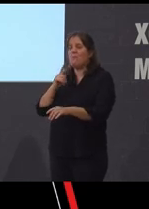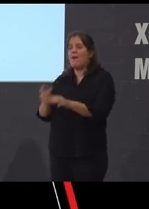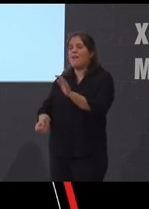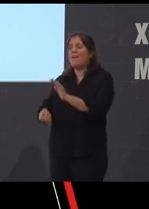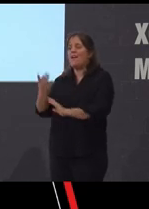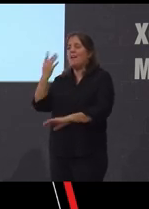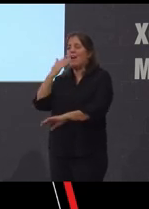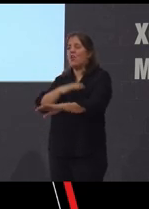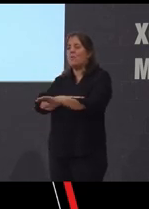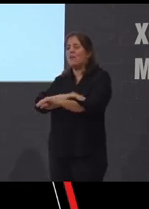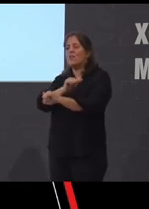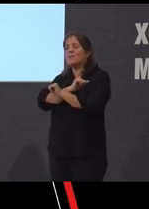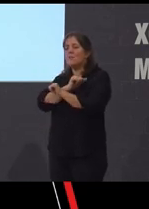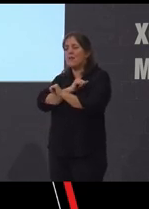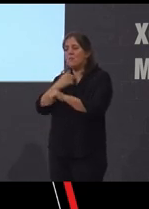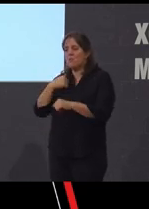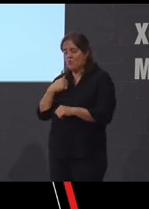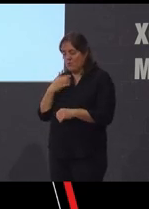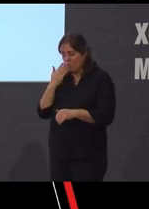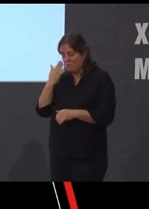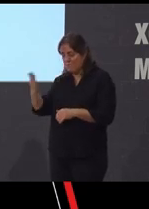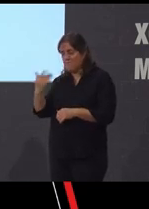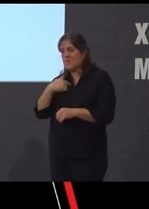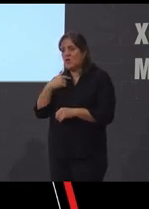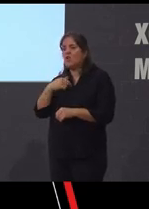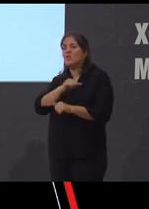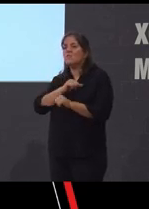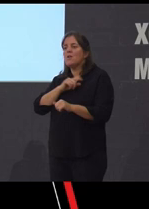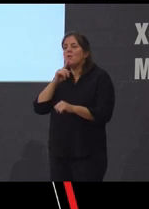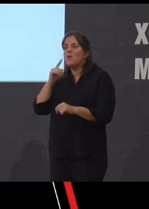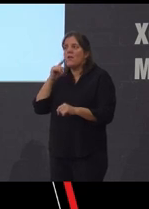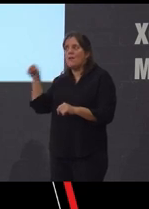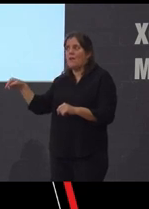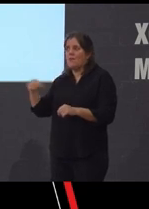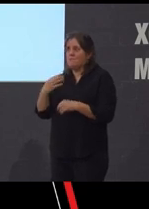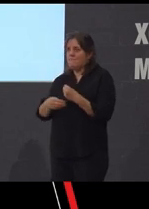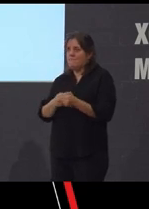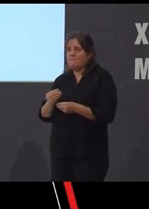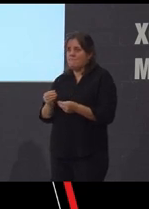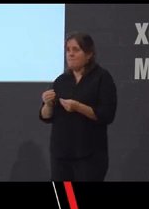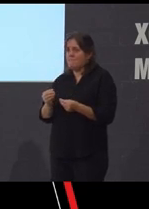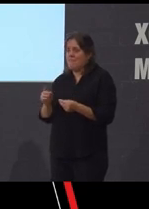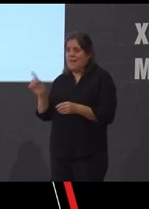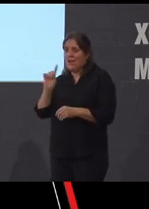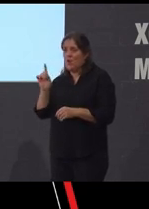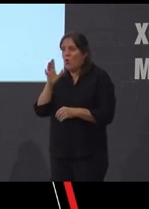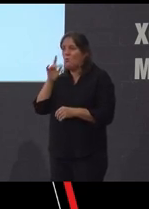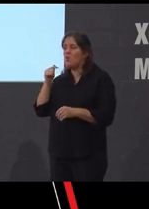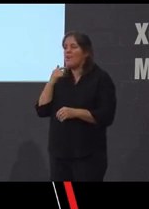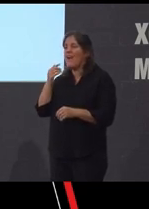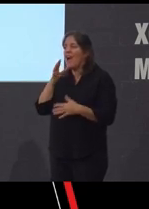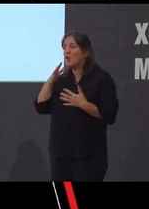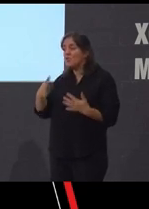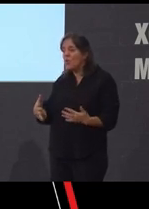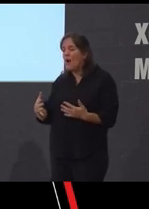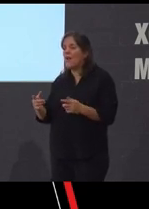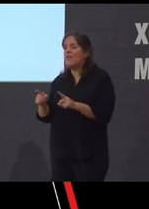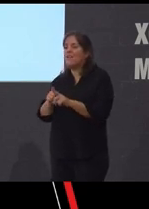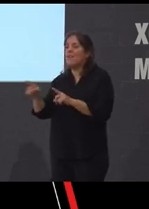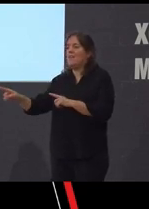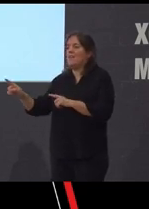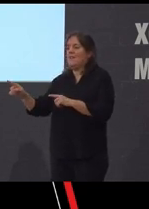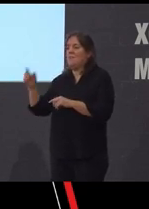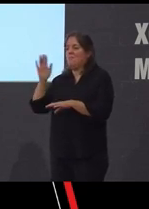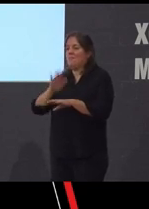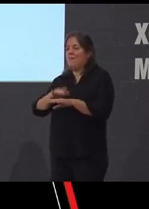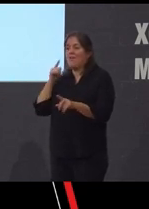Esperemos, eu espero de verdad, que non teña esta tentación, porque a verdade é que o ten moi mal agora para salvar